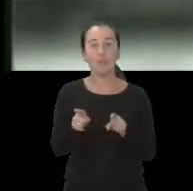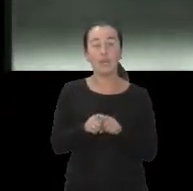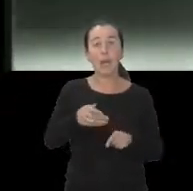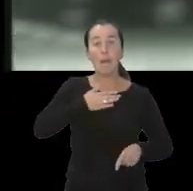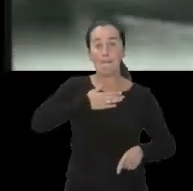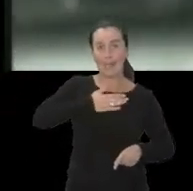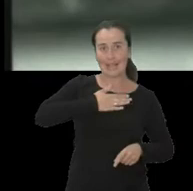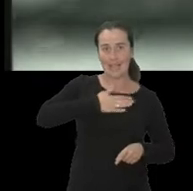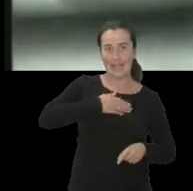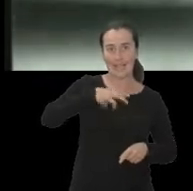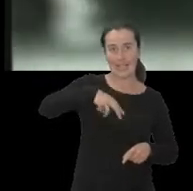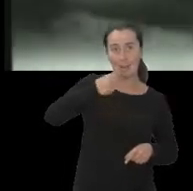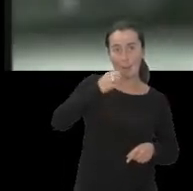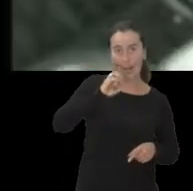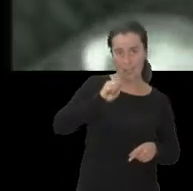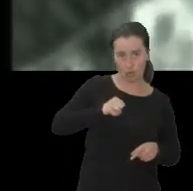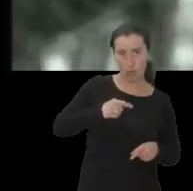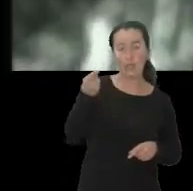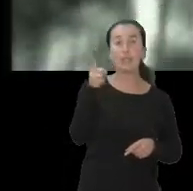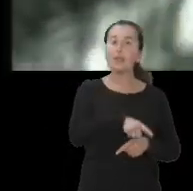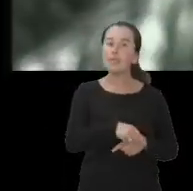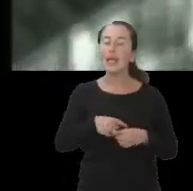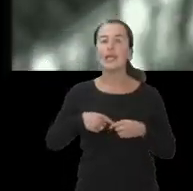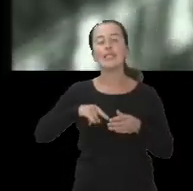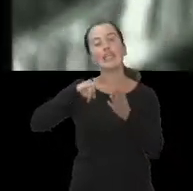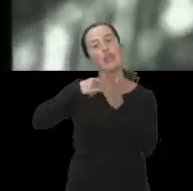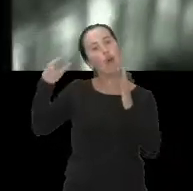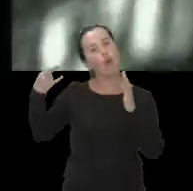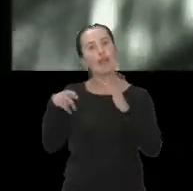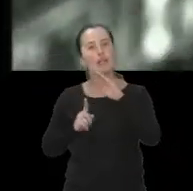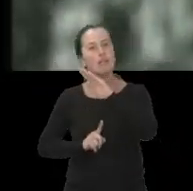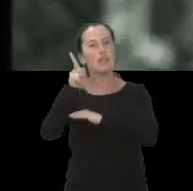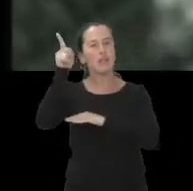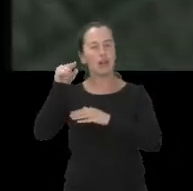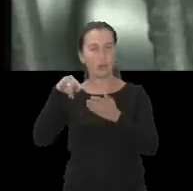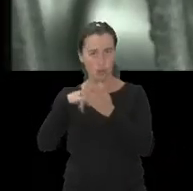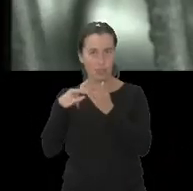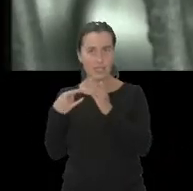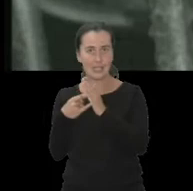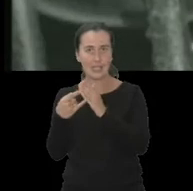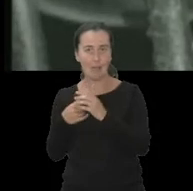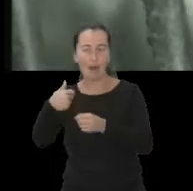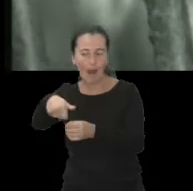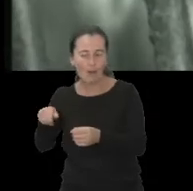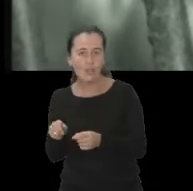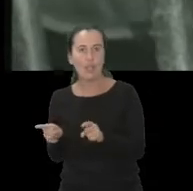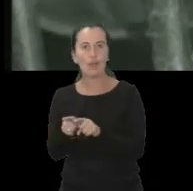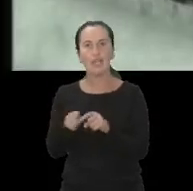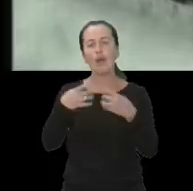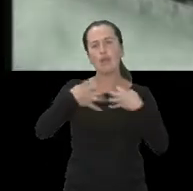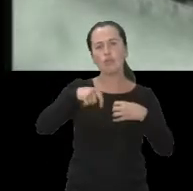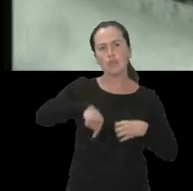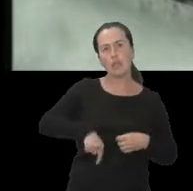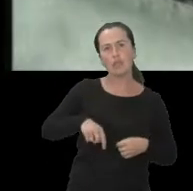Las patentes Masó y el desarrollo tecnológico de su sistema de fabricación de conservas dieron a la